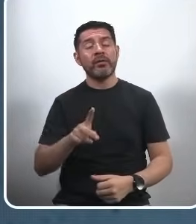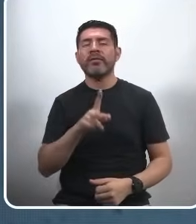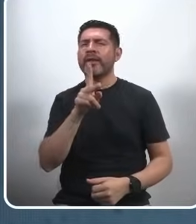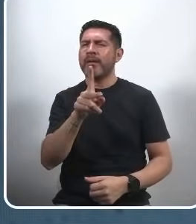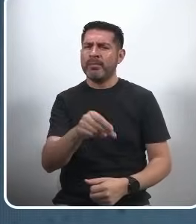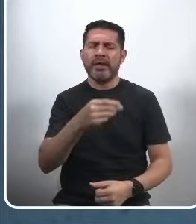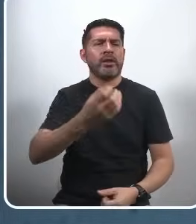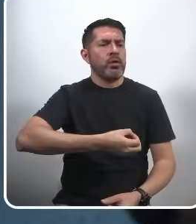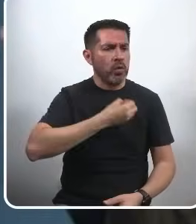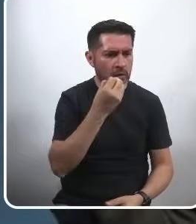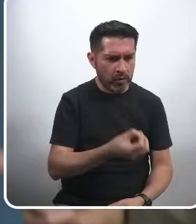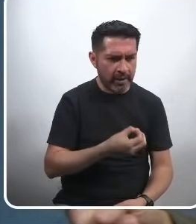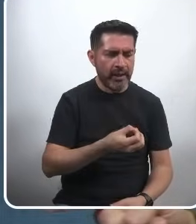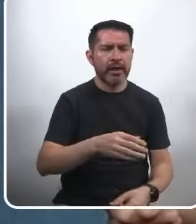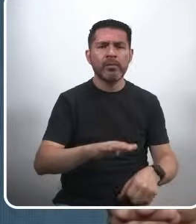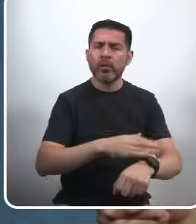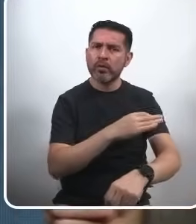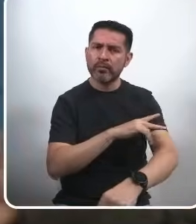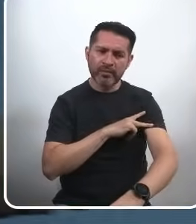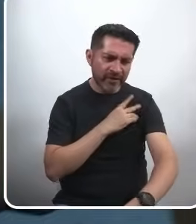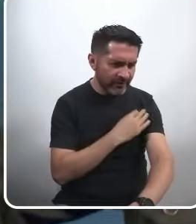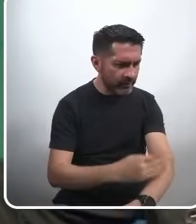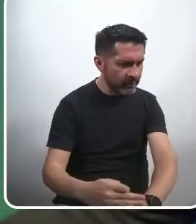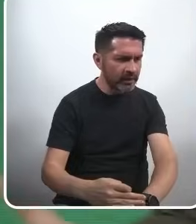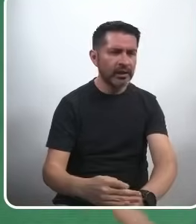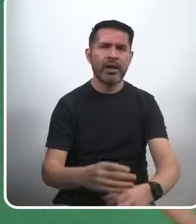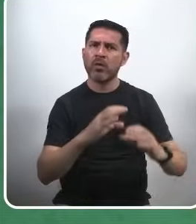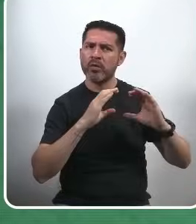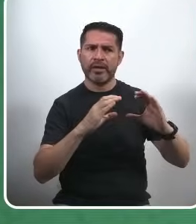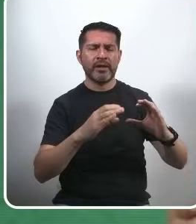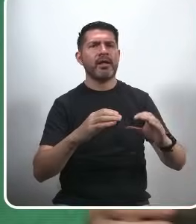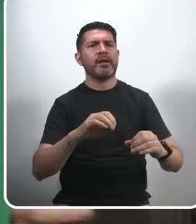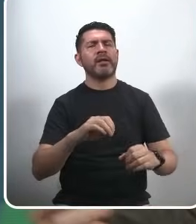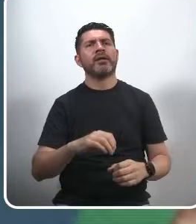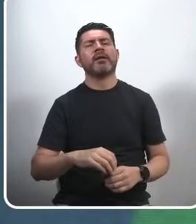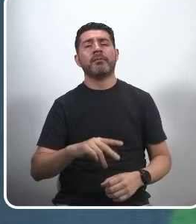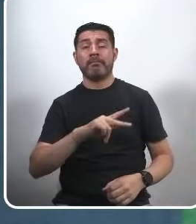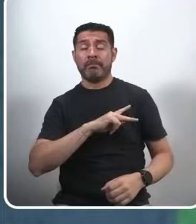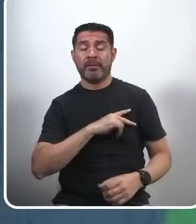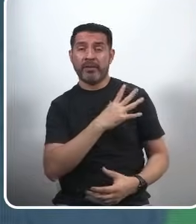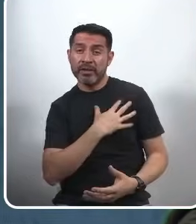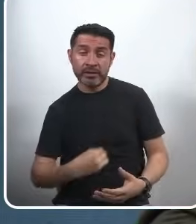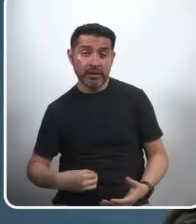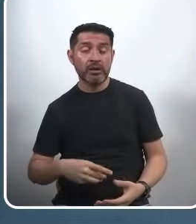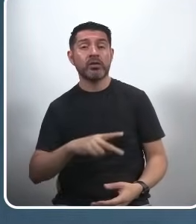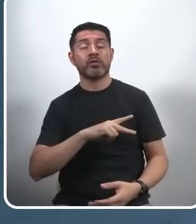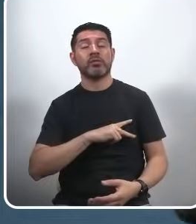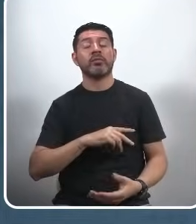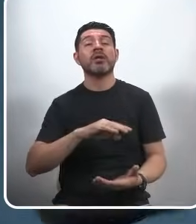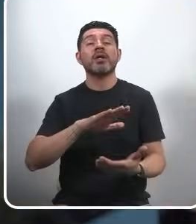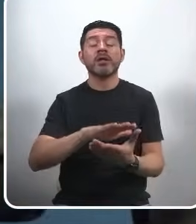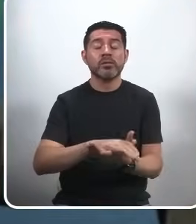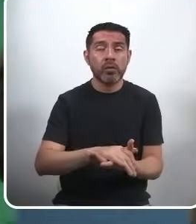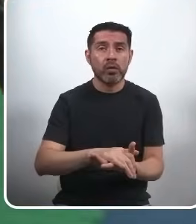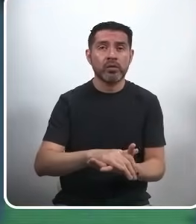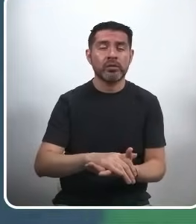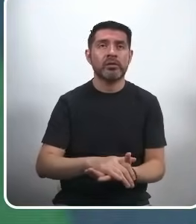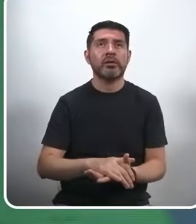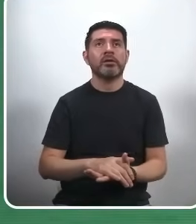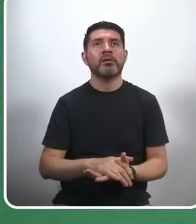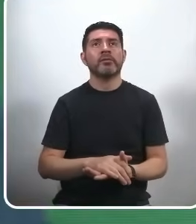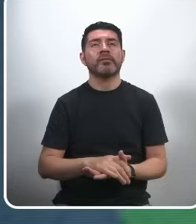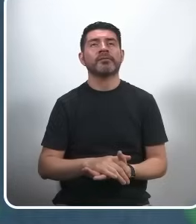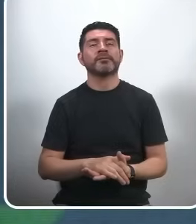está mi esposa, cuidar de ellos, tener conversaciones, animarlos cuando están desanimados. ¿Por qué? Porque es lo que hace una